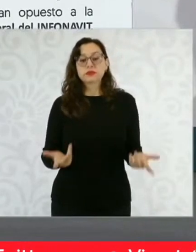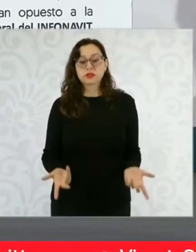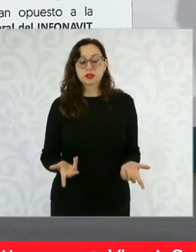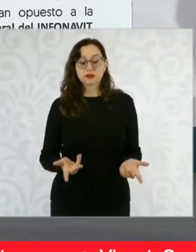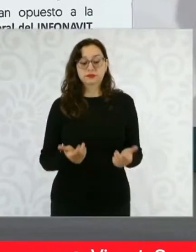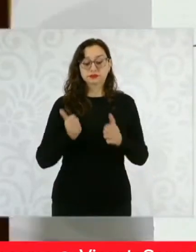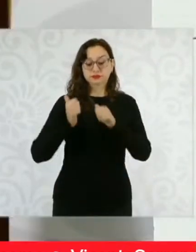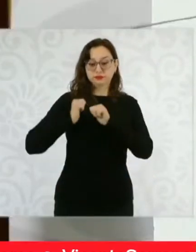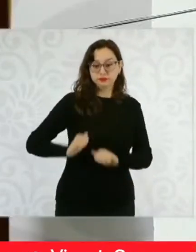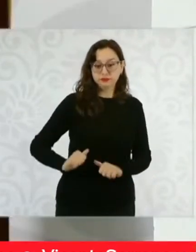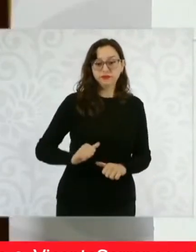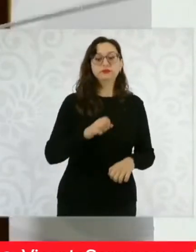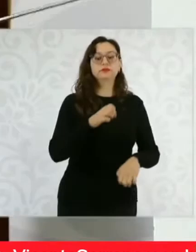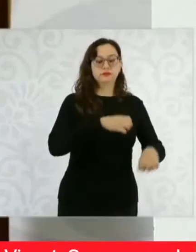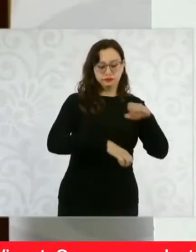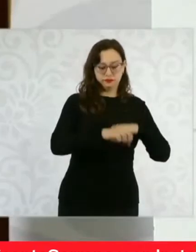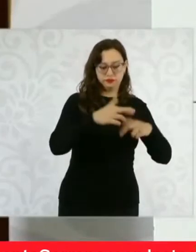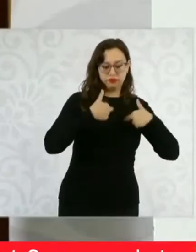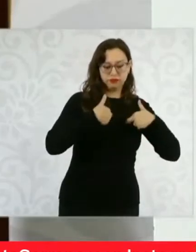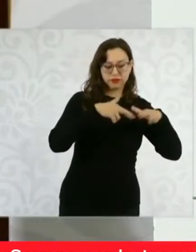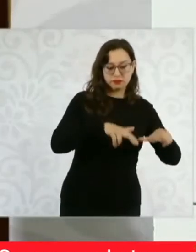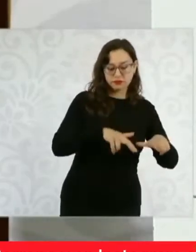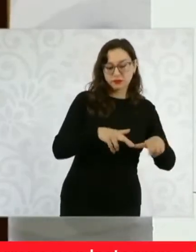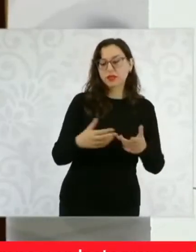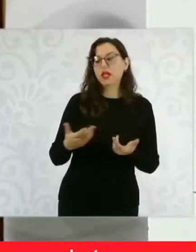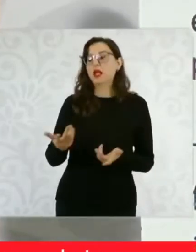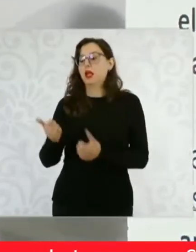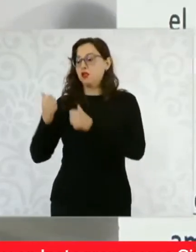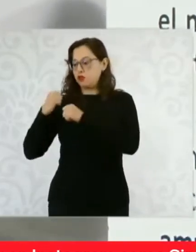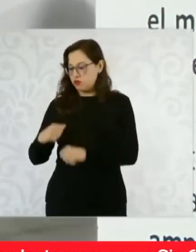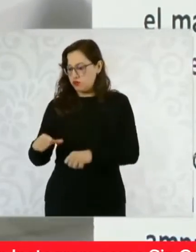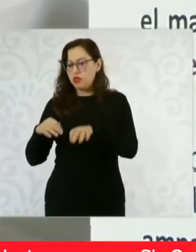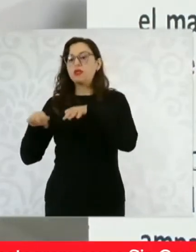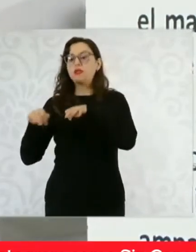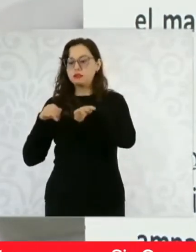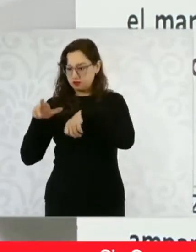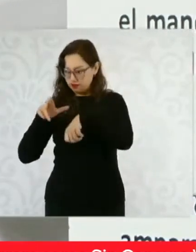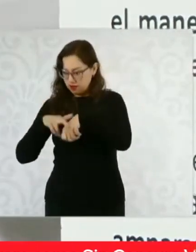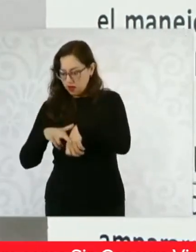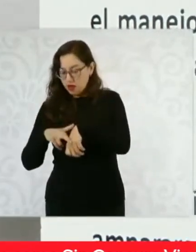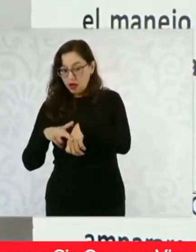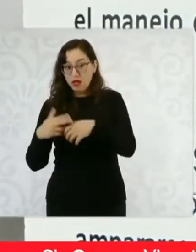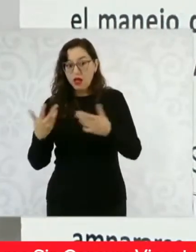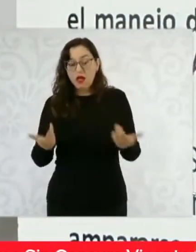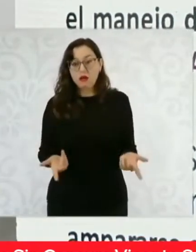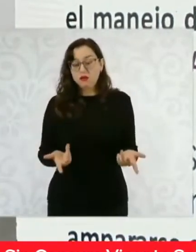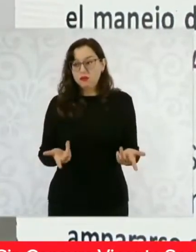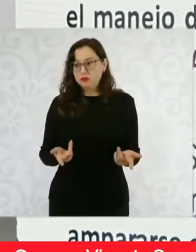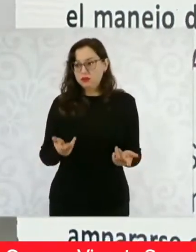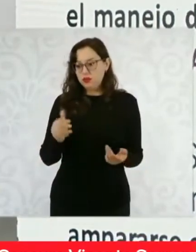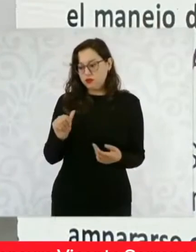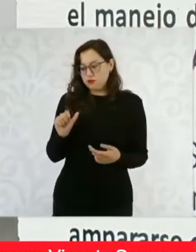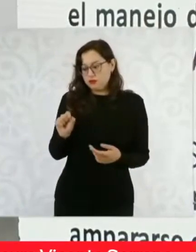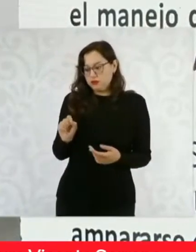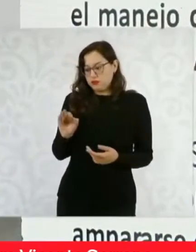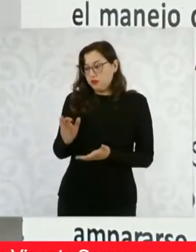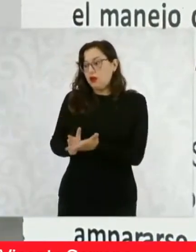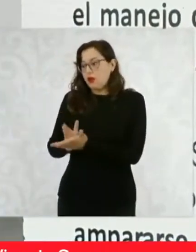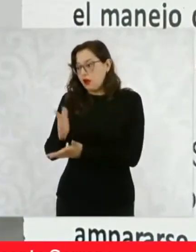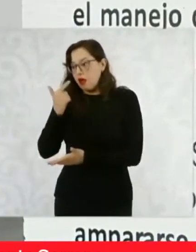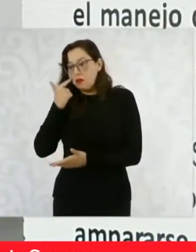los trabajadores se han opuesto a la fiscalización de la Auditoría Superior al